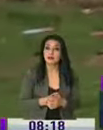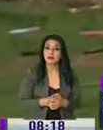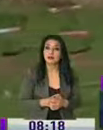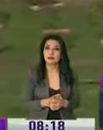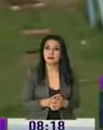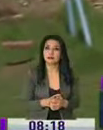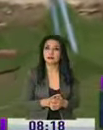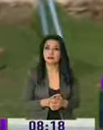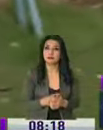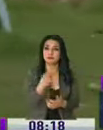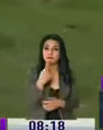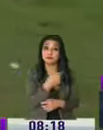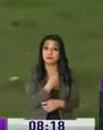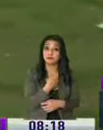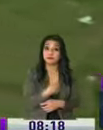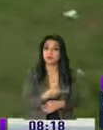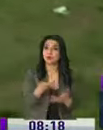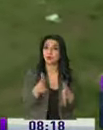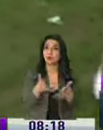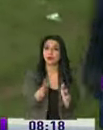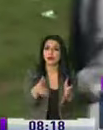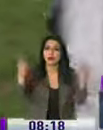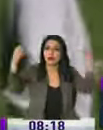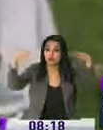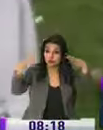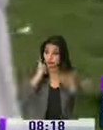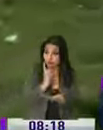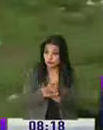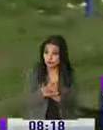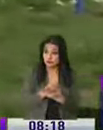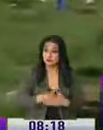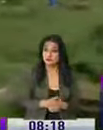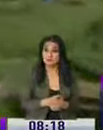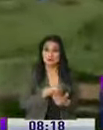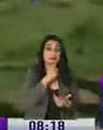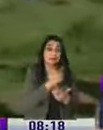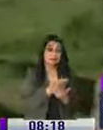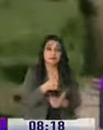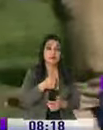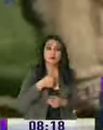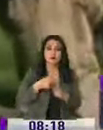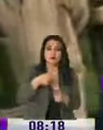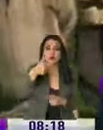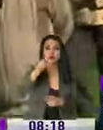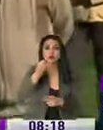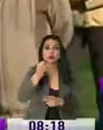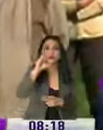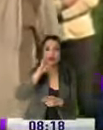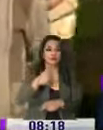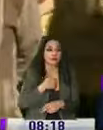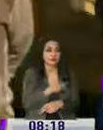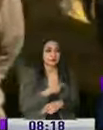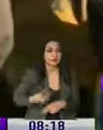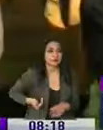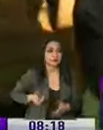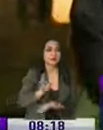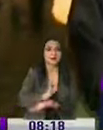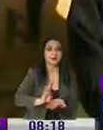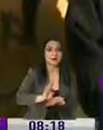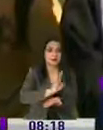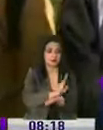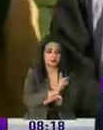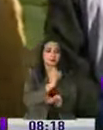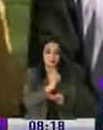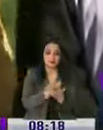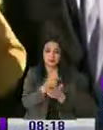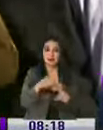nos decían, aquí no hay ni siquiera luminaria. Sí, bueno, yo soy Gustavo Caicedo, soy presidente de aquí de la organización Itacatec. Sí, nosotros